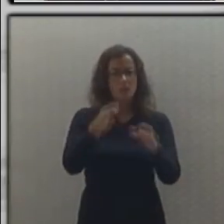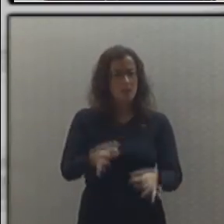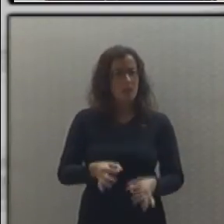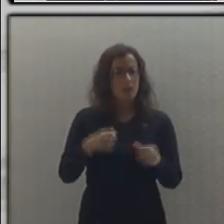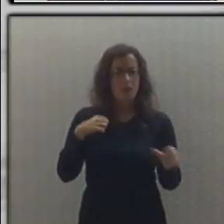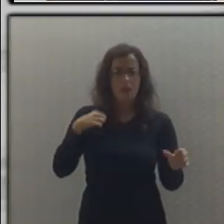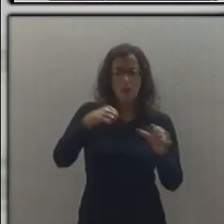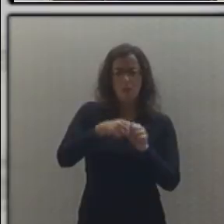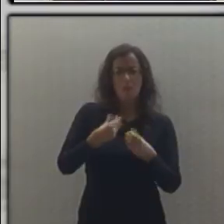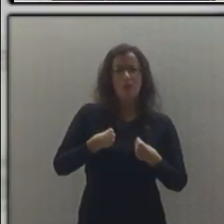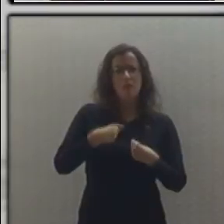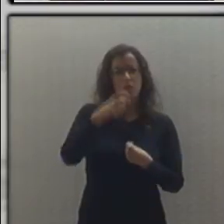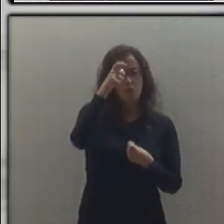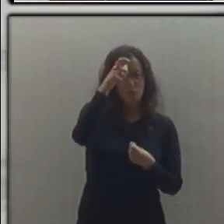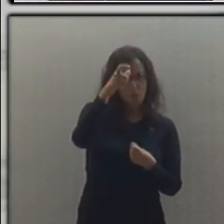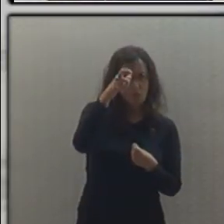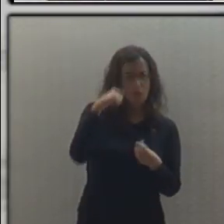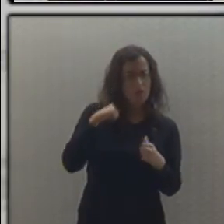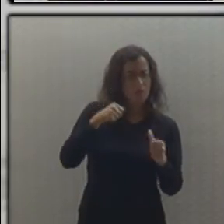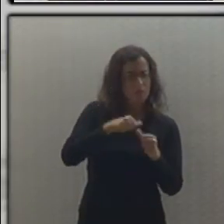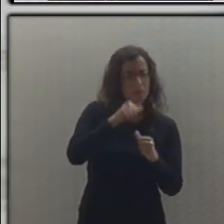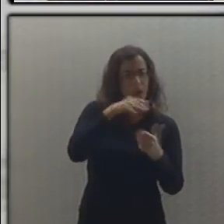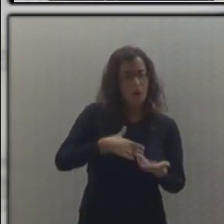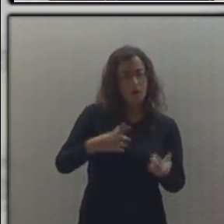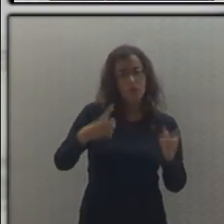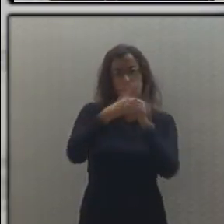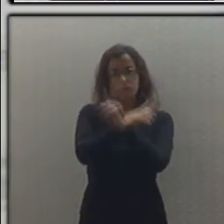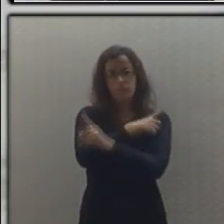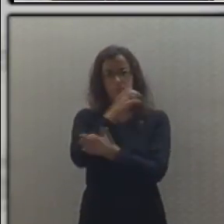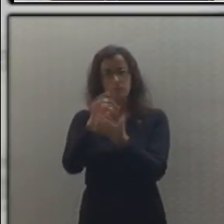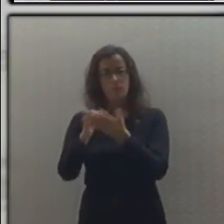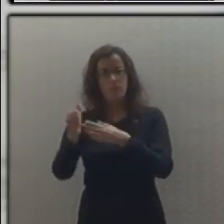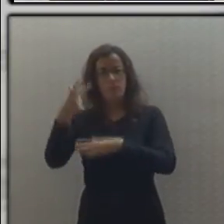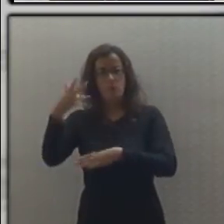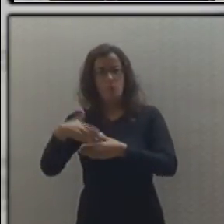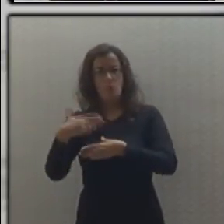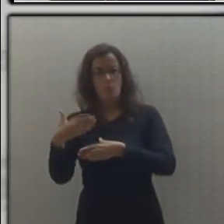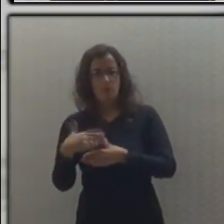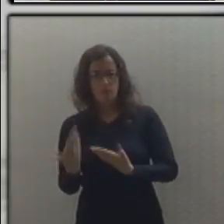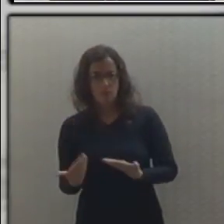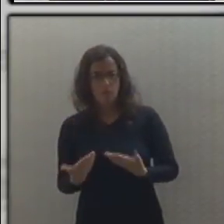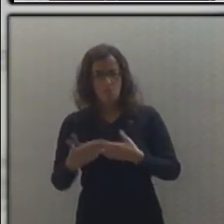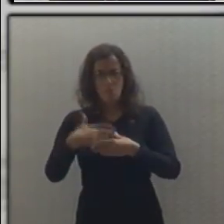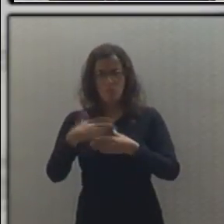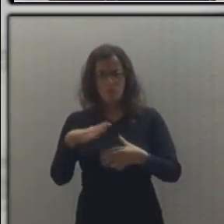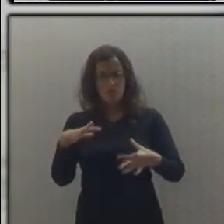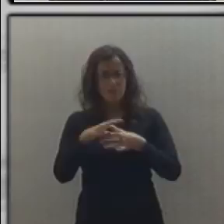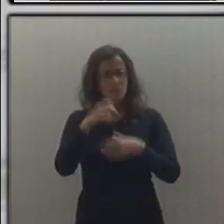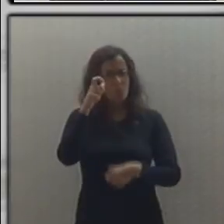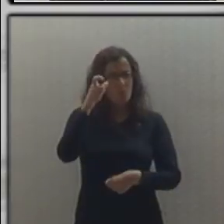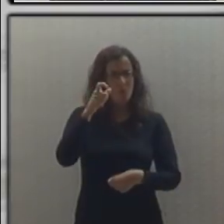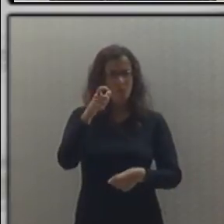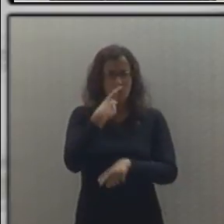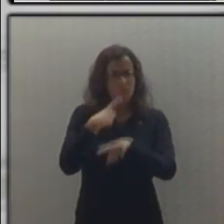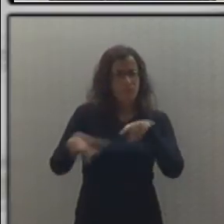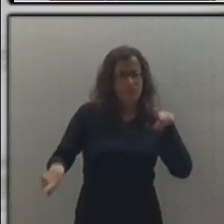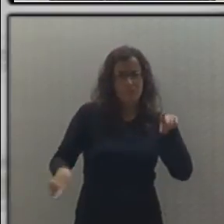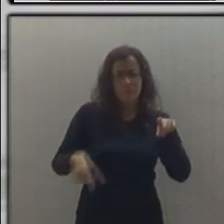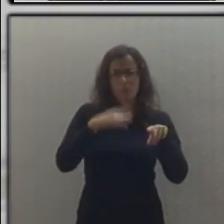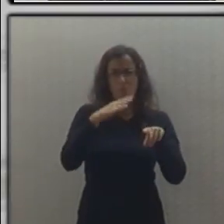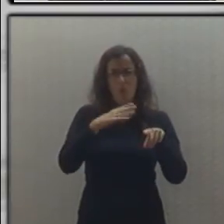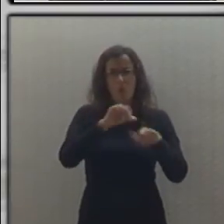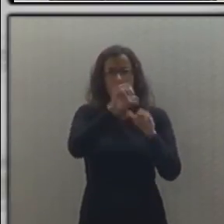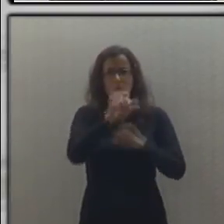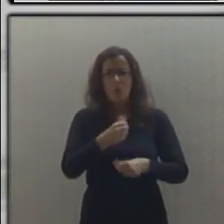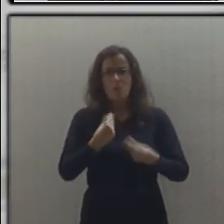pueblo de repente tiene que ponerse a vivir en un edificio moderno que no tiene nada que ver con el pueblo, no tiene nada que ver con él y no tiene nada que ver con su